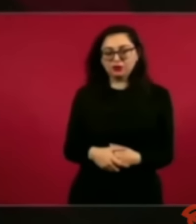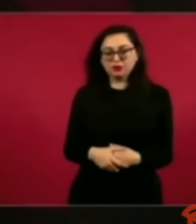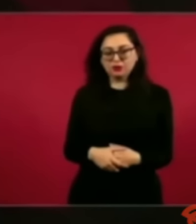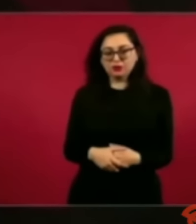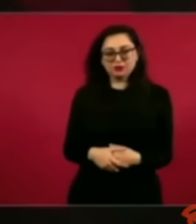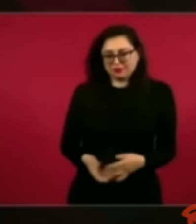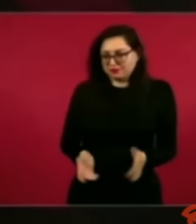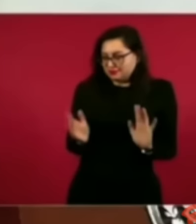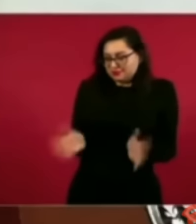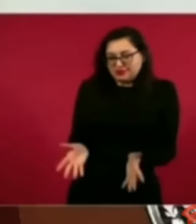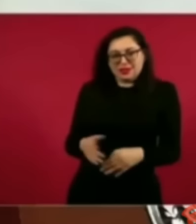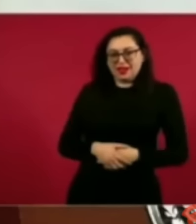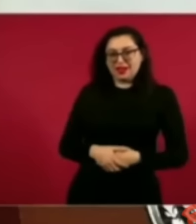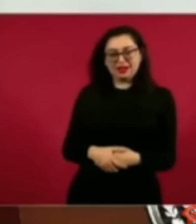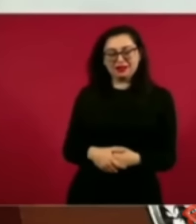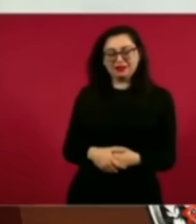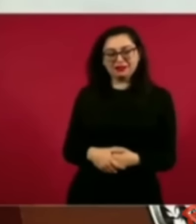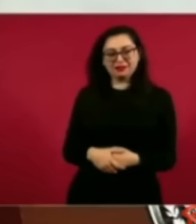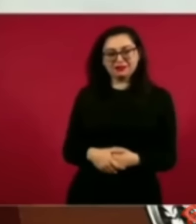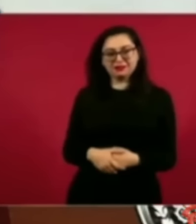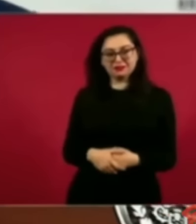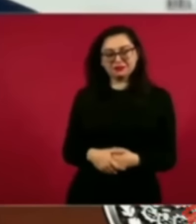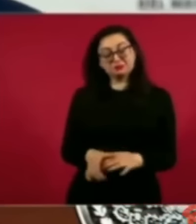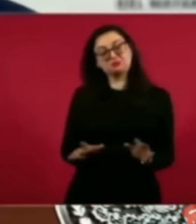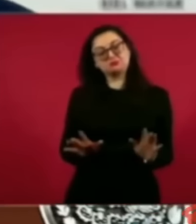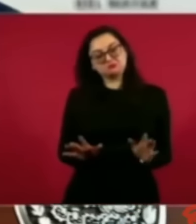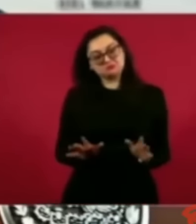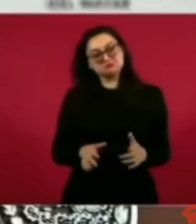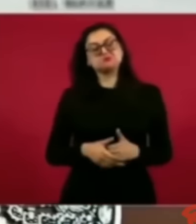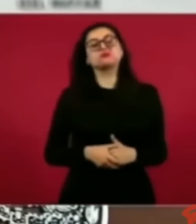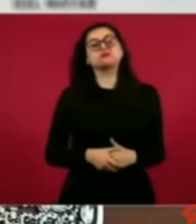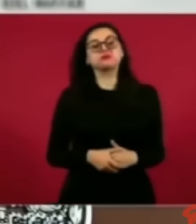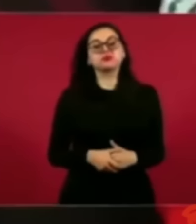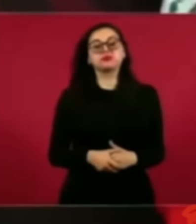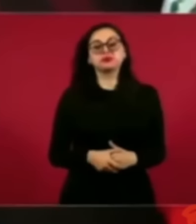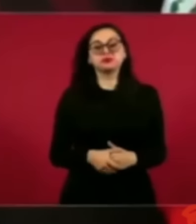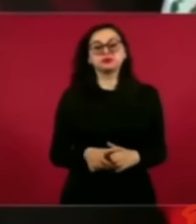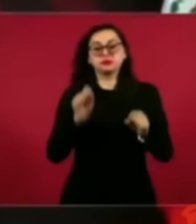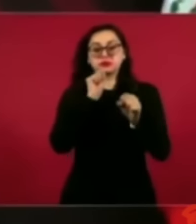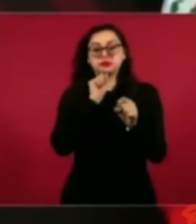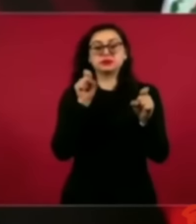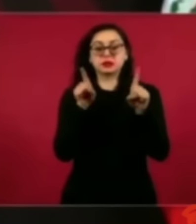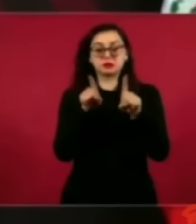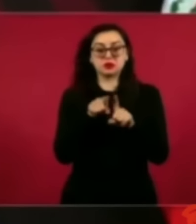Y también estamos hablando de cinco, ¿no?